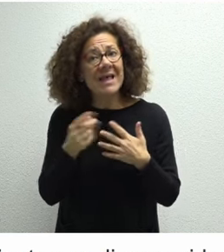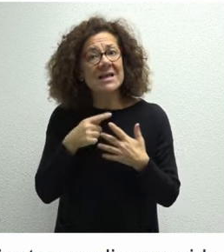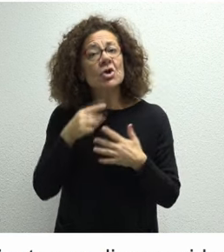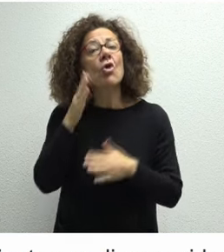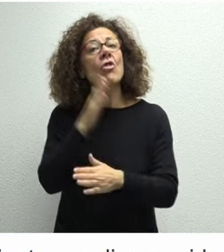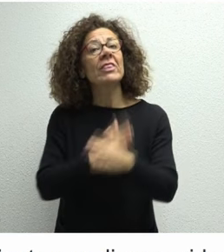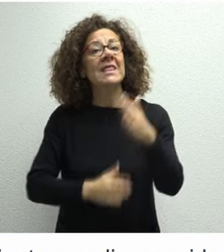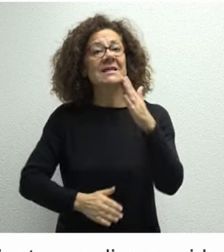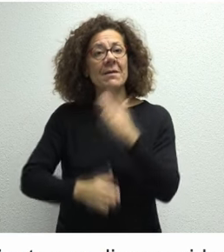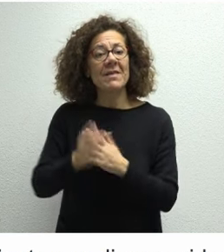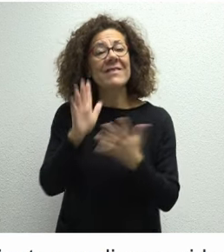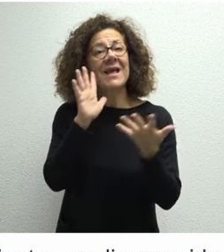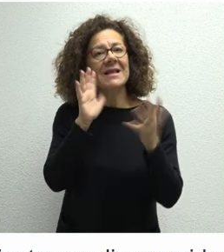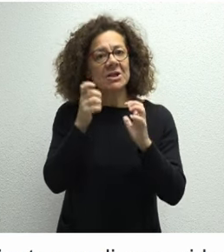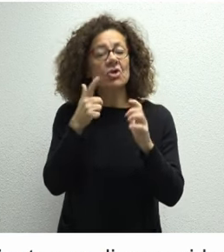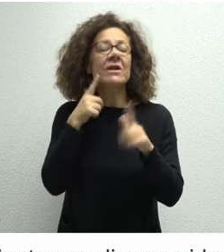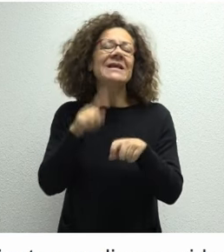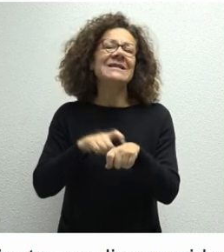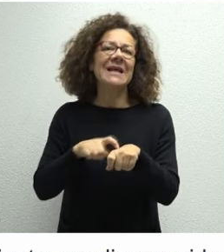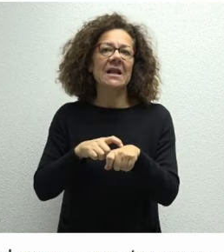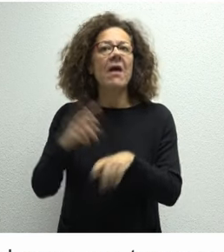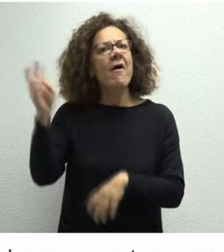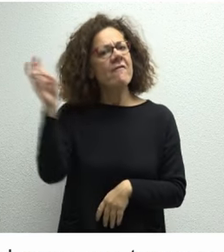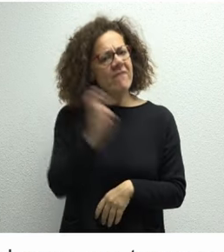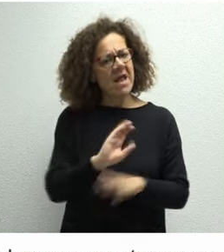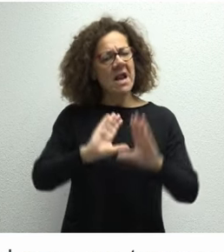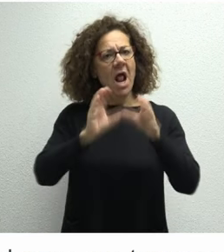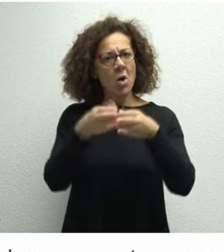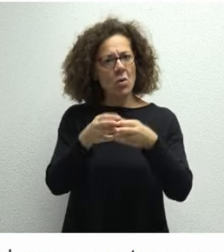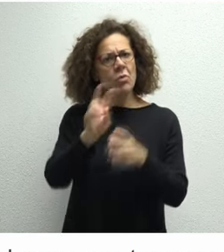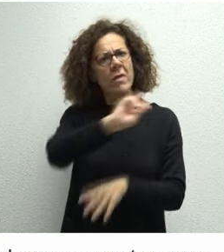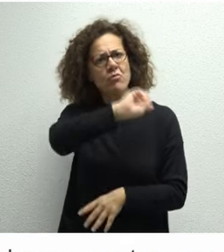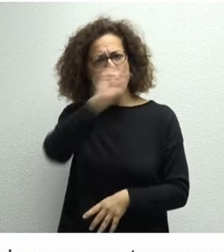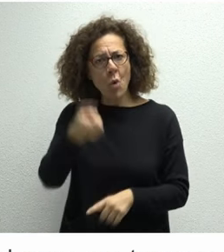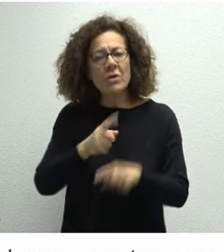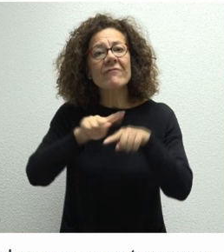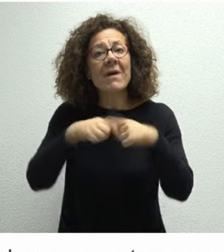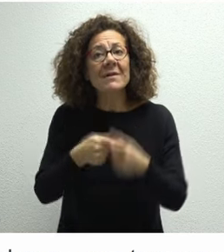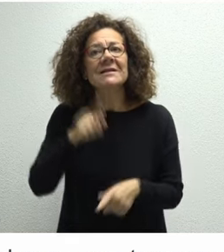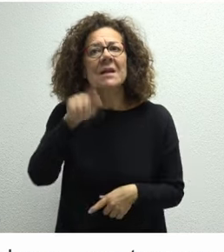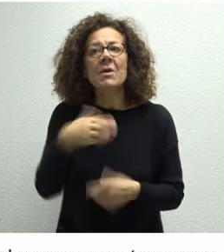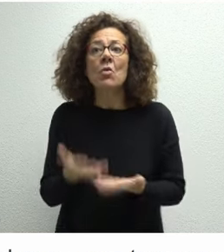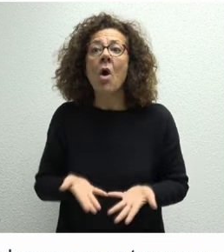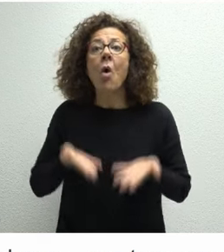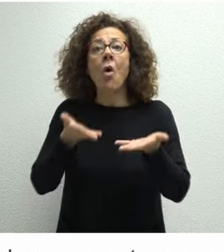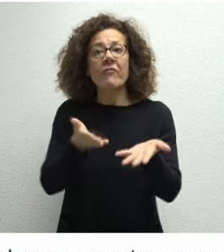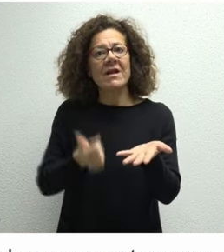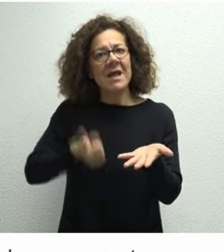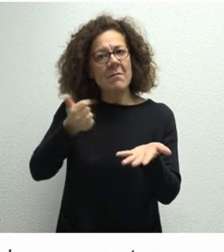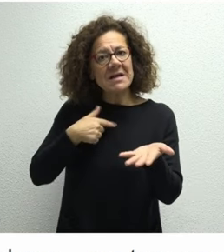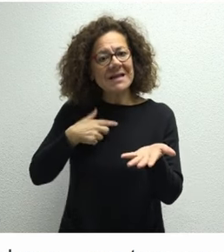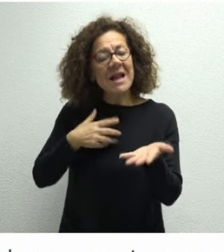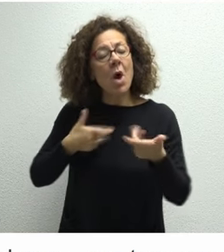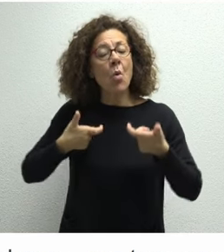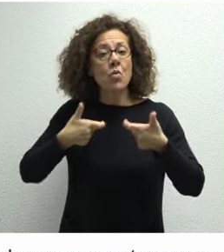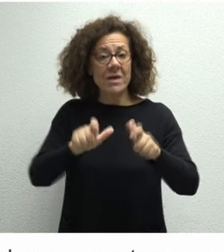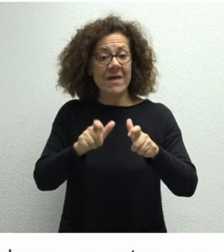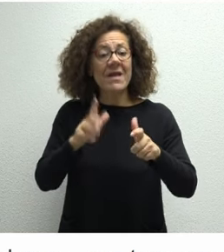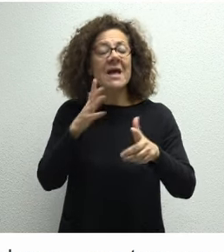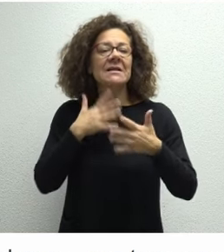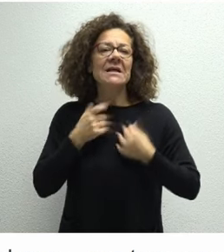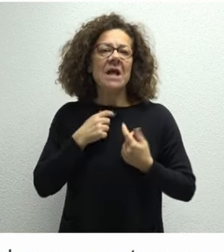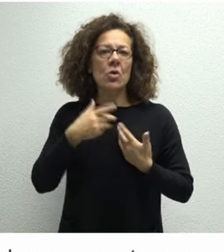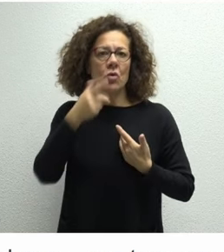discapacidad y trastorno de psiquiatría vienen al grupo de multifamilias es otra oferta más que hace la unidad de Salud Mental y que por